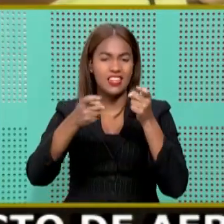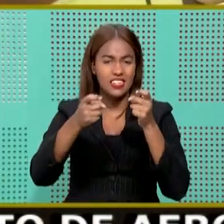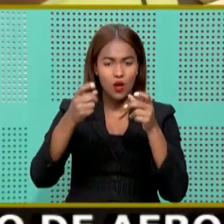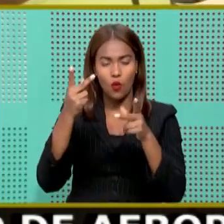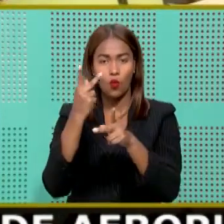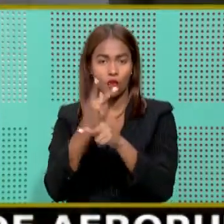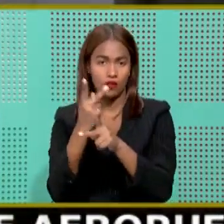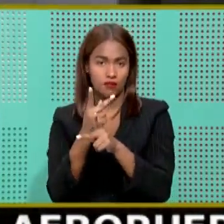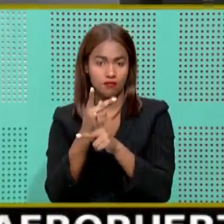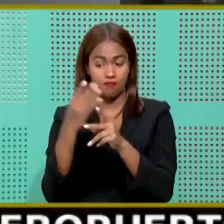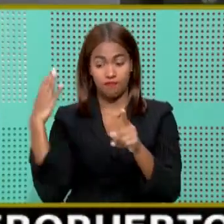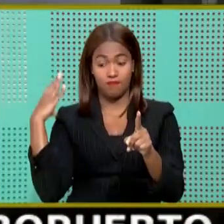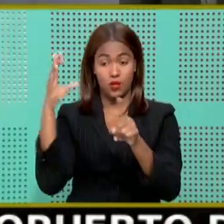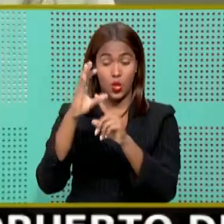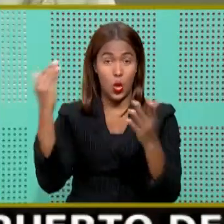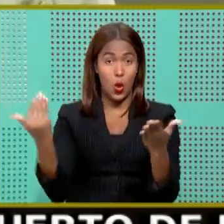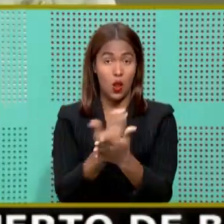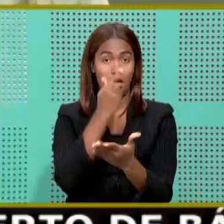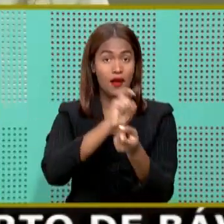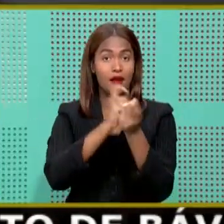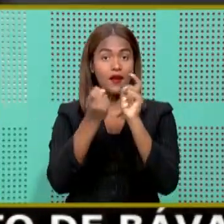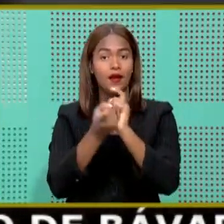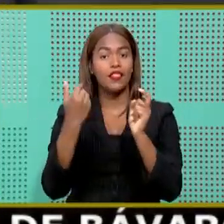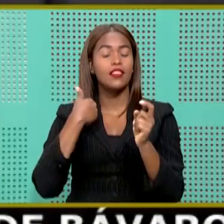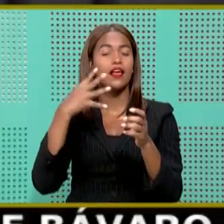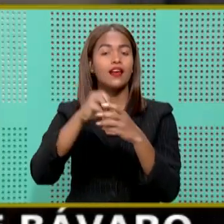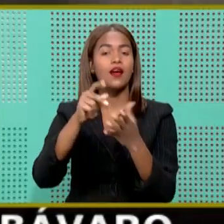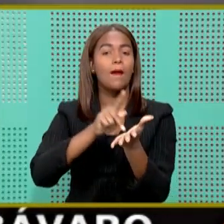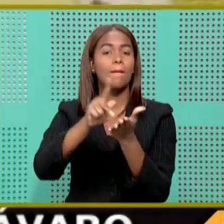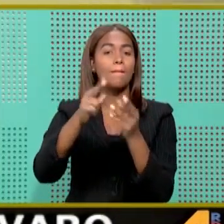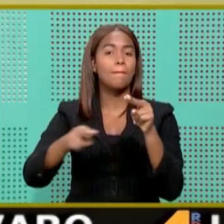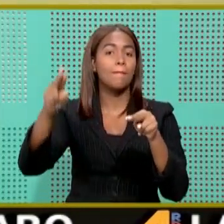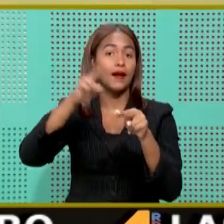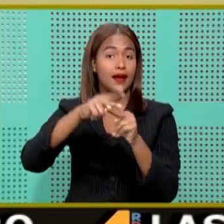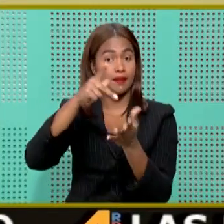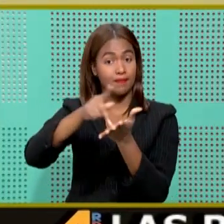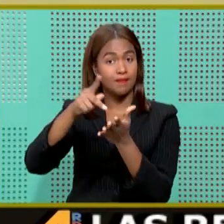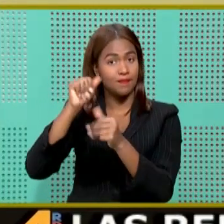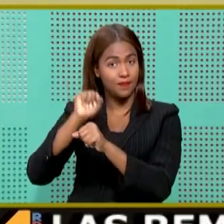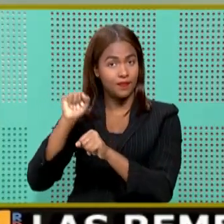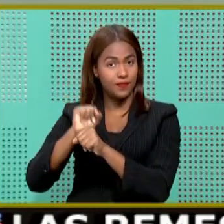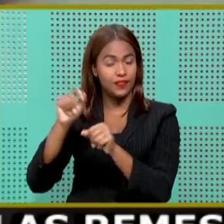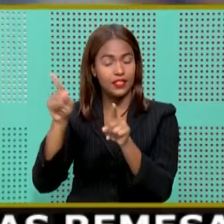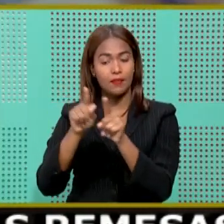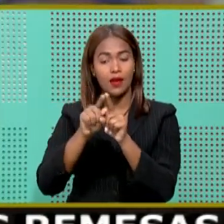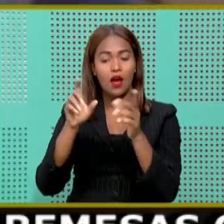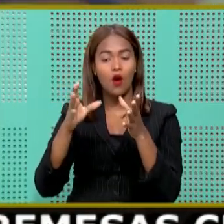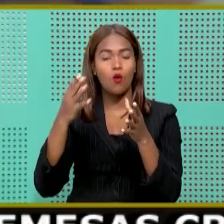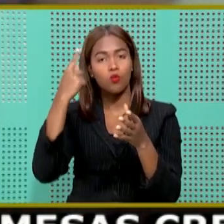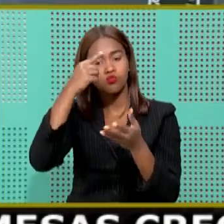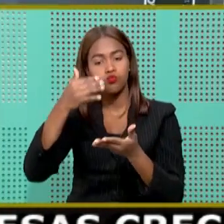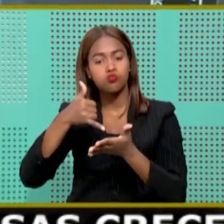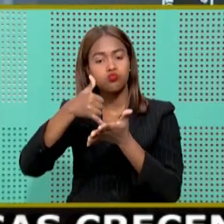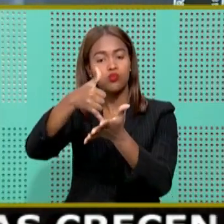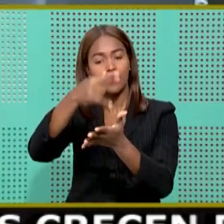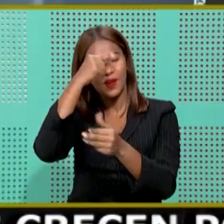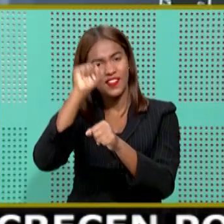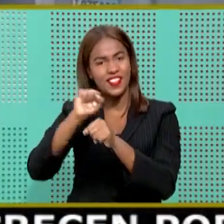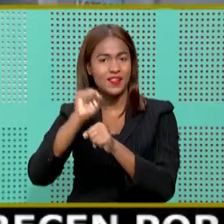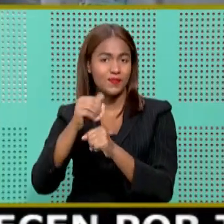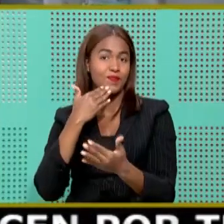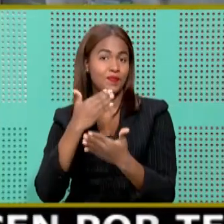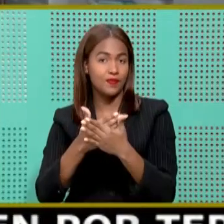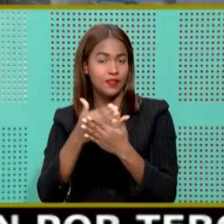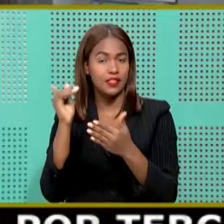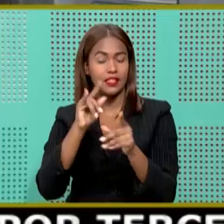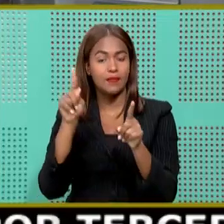de designación, las enfermeras reciben un incremento de salario, además del reconocimiento a su logro académico, poniendo fin a la